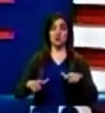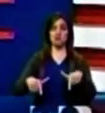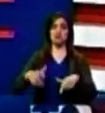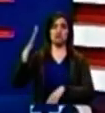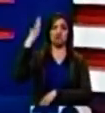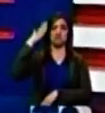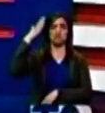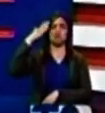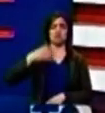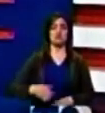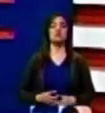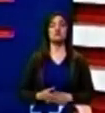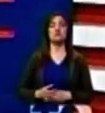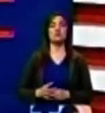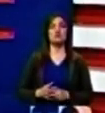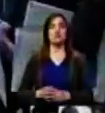estos movimientos de dinero.